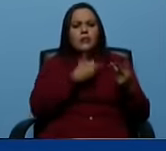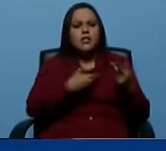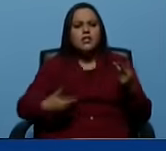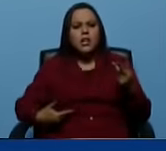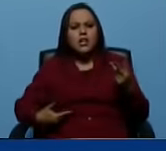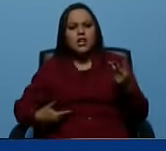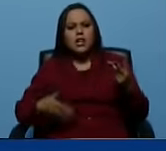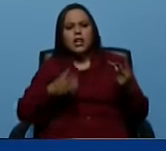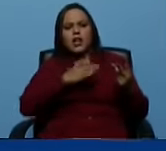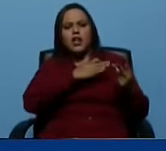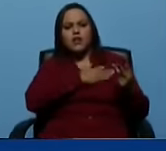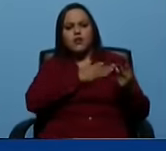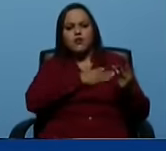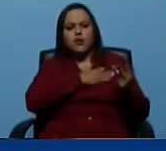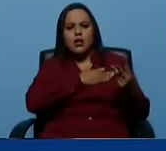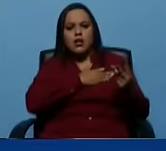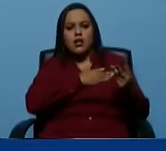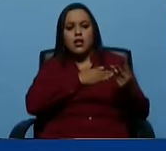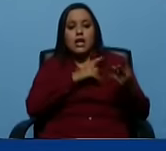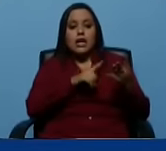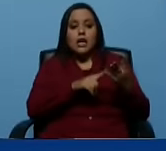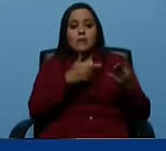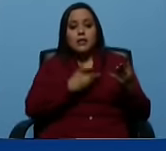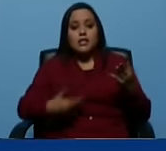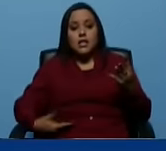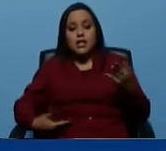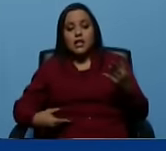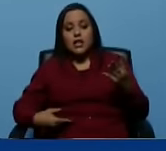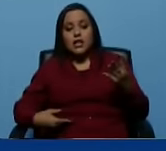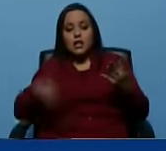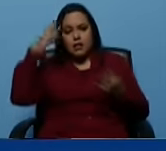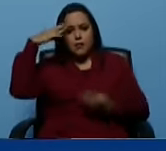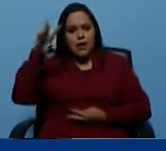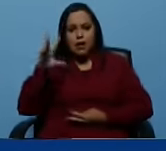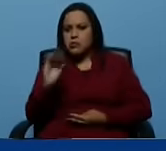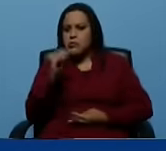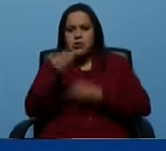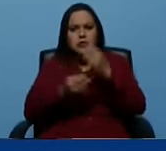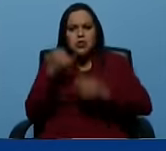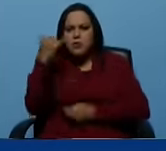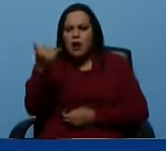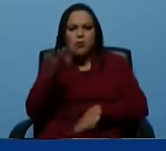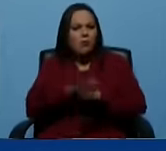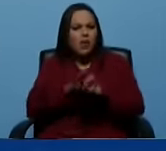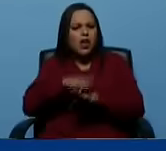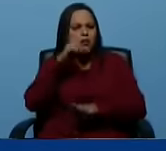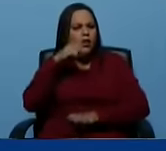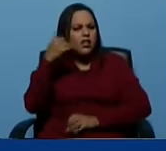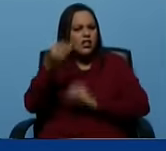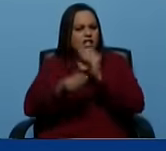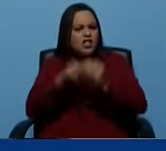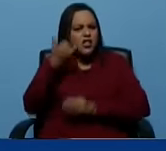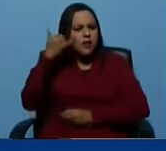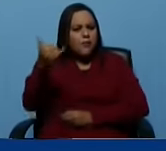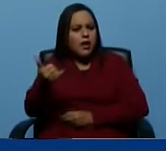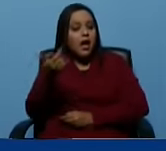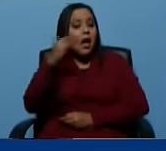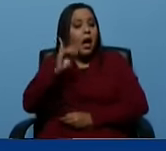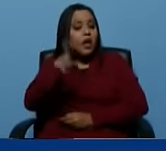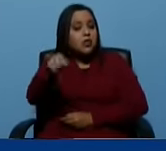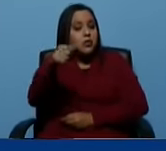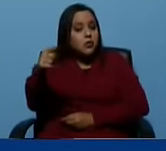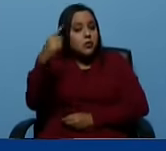Obrador. Esta llamada no se hizo y quisiera consultarle si nos pudiese comentar por qué no se hizo y si hay una fecha prevista para